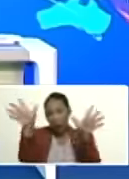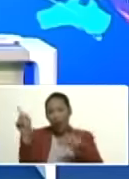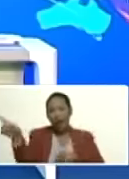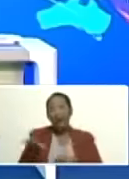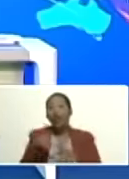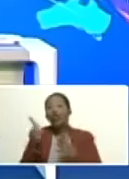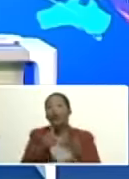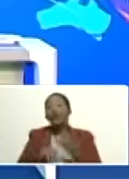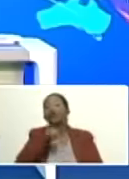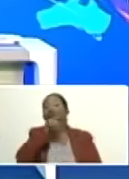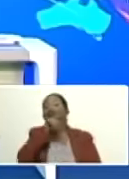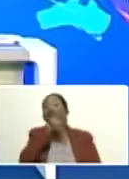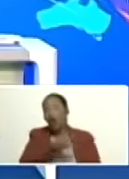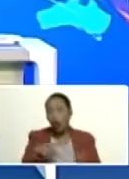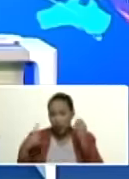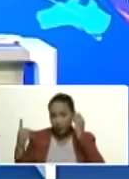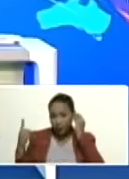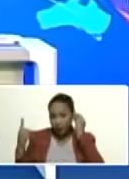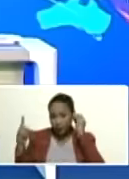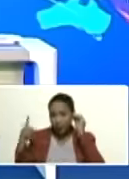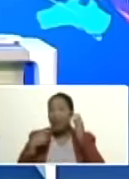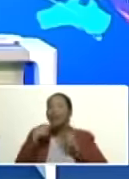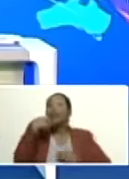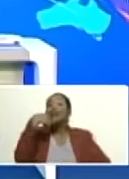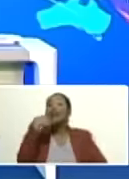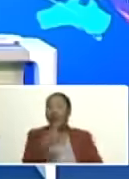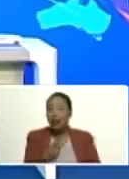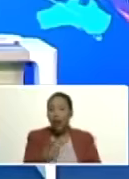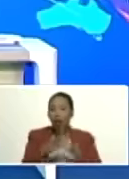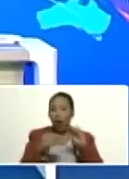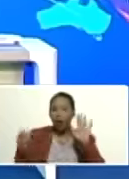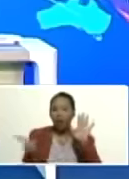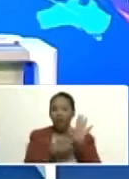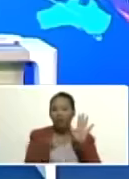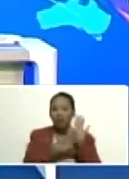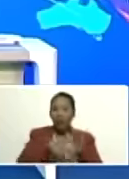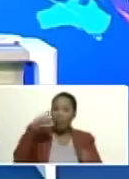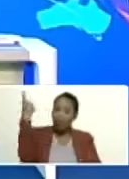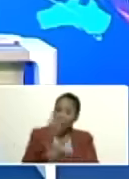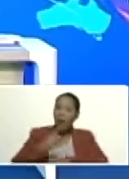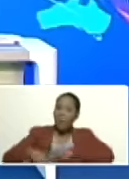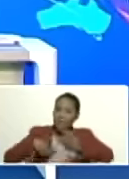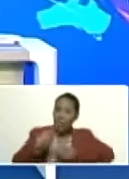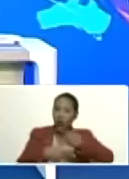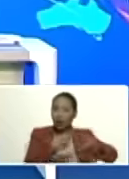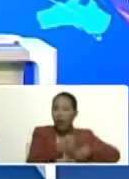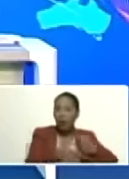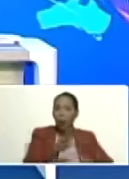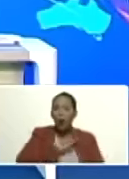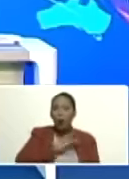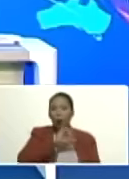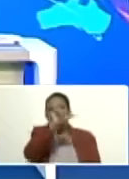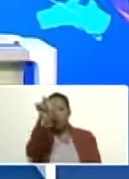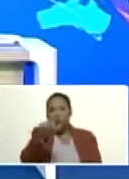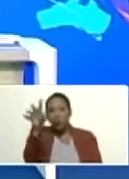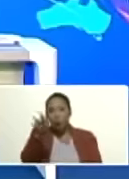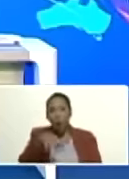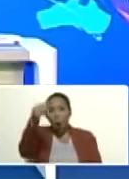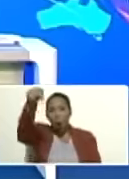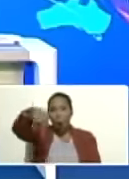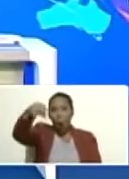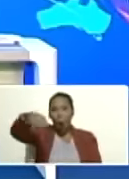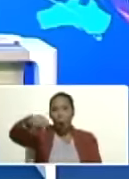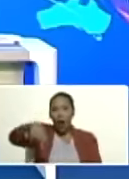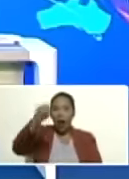histórico donde se establece toda la verdad de lo que debe ser el proceso de la Guayana Esequiba, que hoy